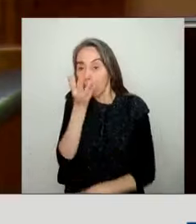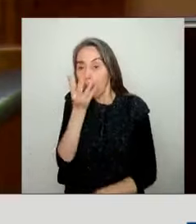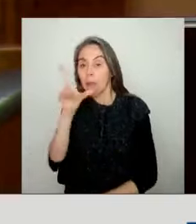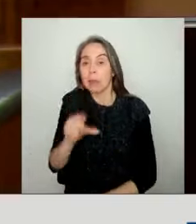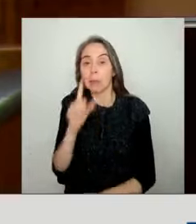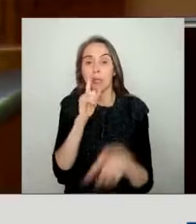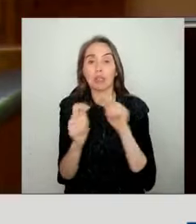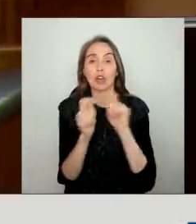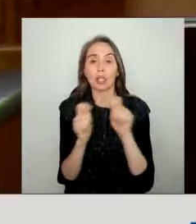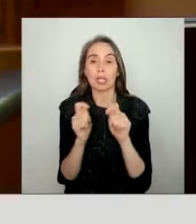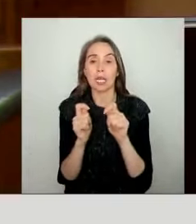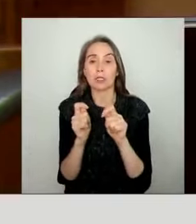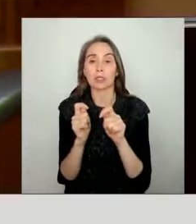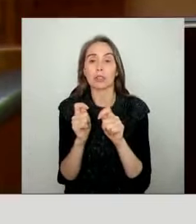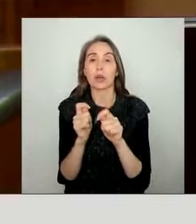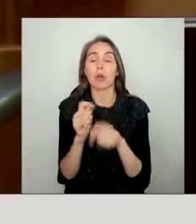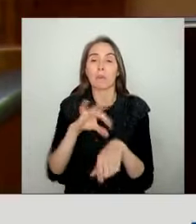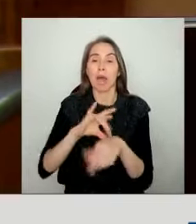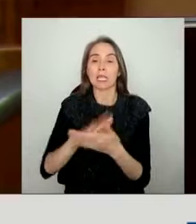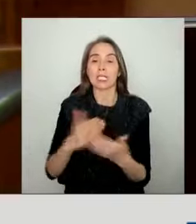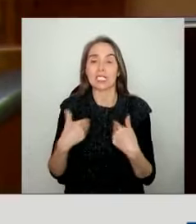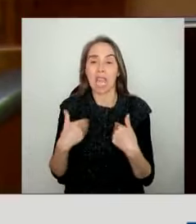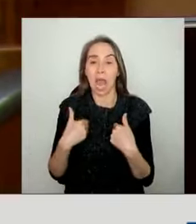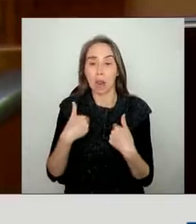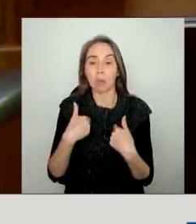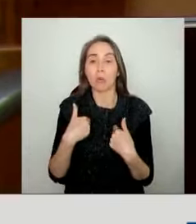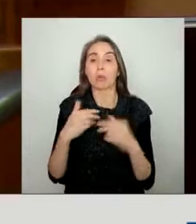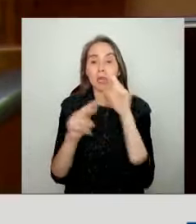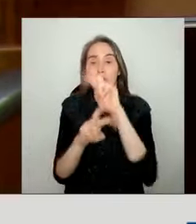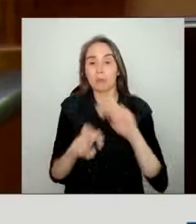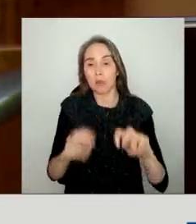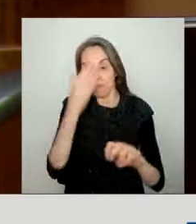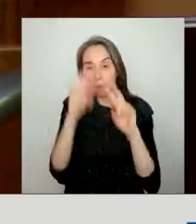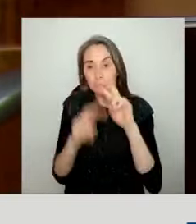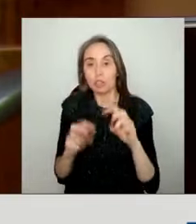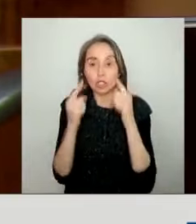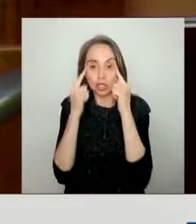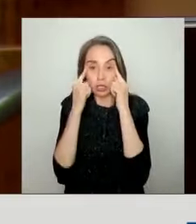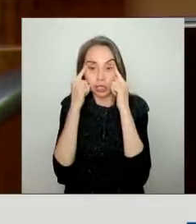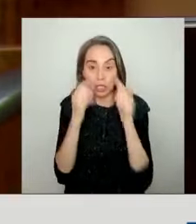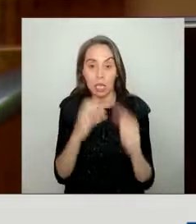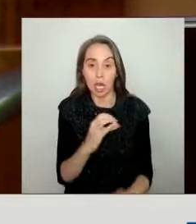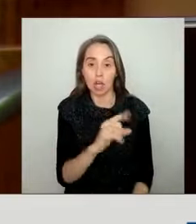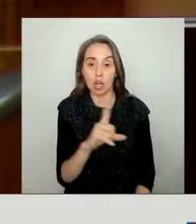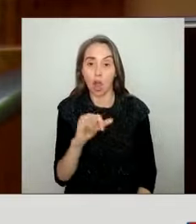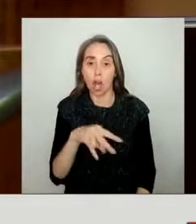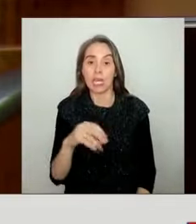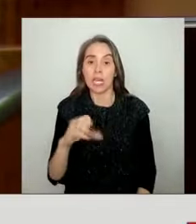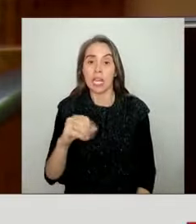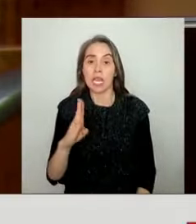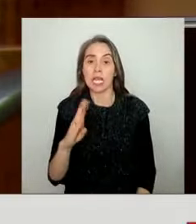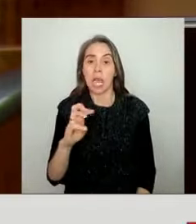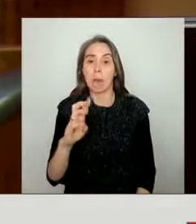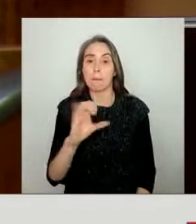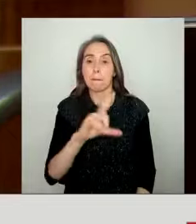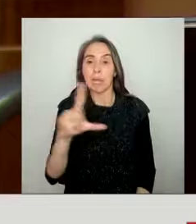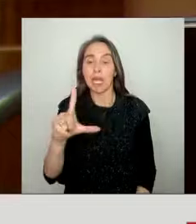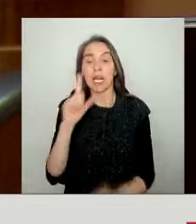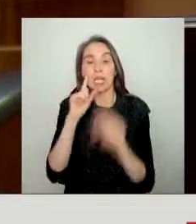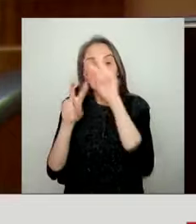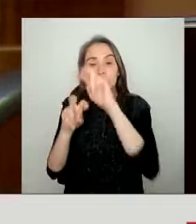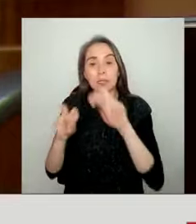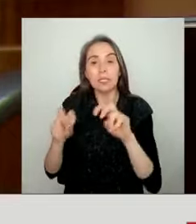la salud investigaciones como el famoso estudio de China de Colin Campbell o estudios sobre la las zonas azules